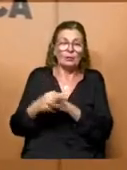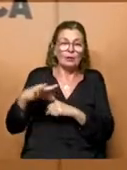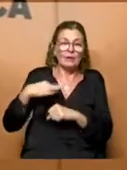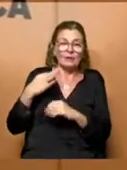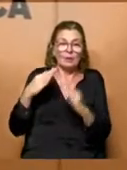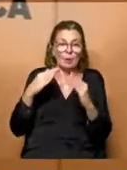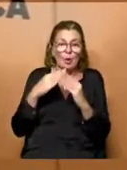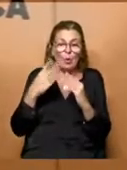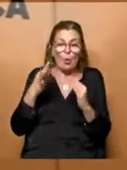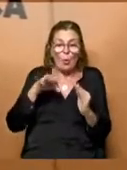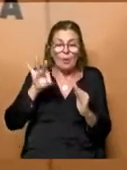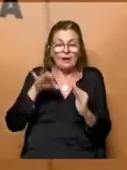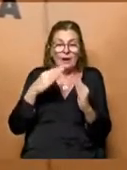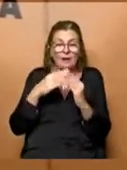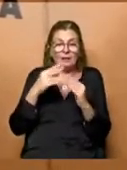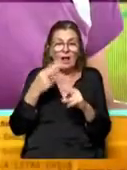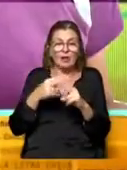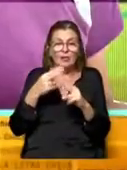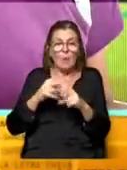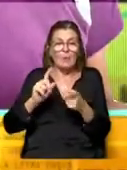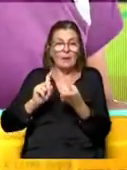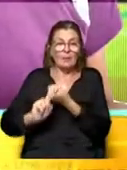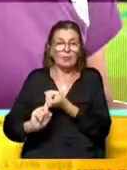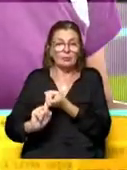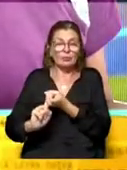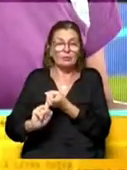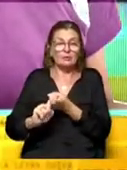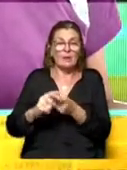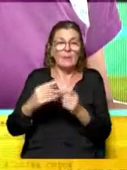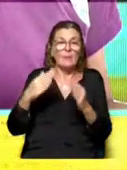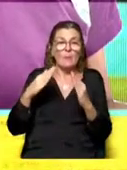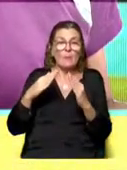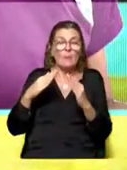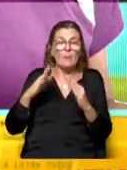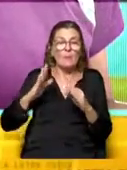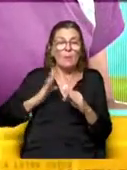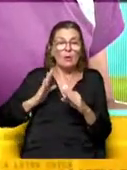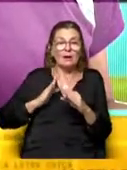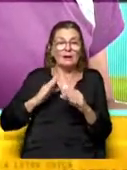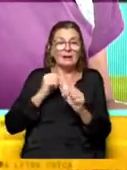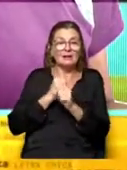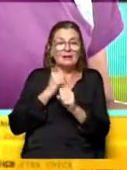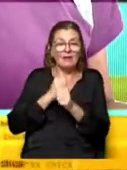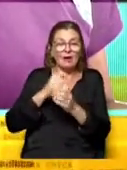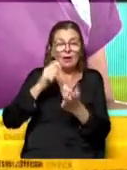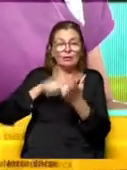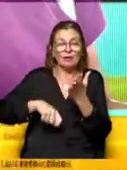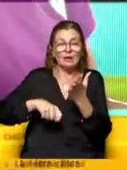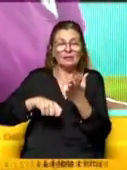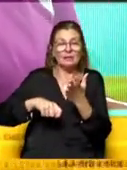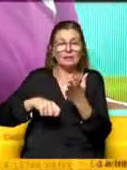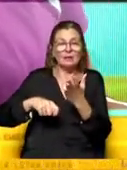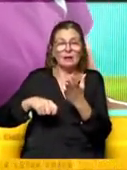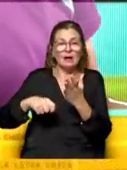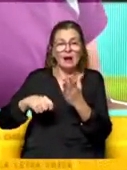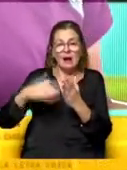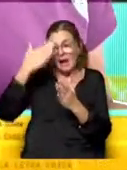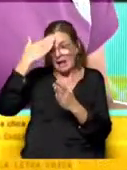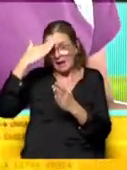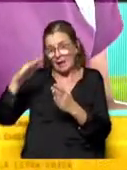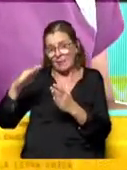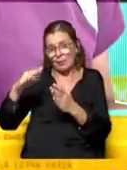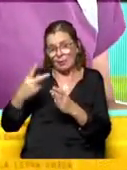casa que tienen es esa y está a nombre del marido. Aquellas mujeres que trabajan en la ruralidad, que las contratan al marido y a ellas